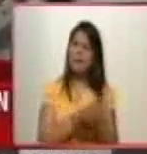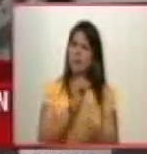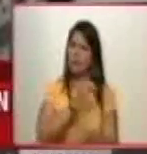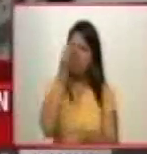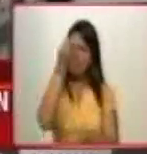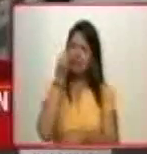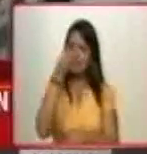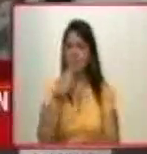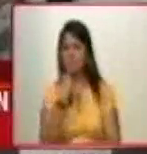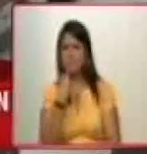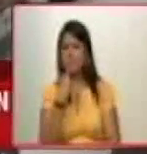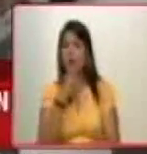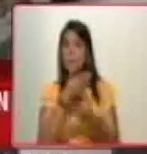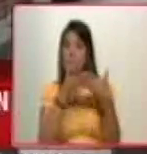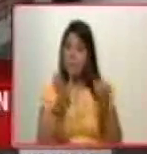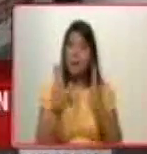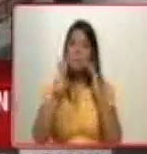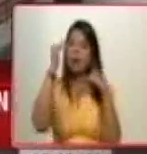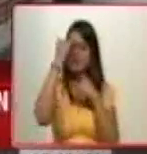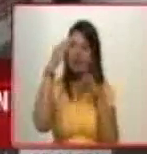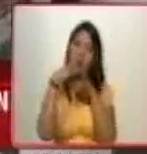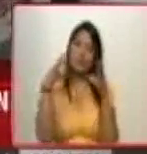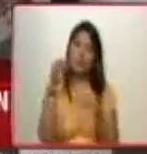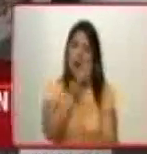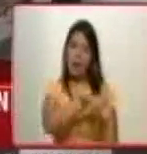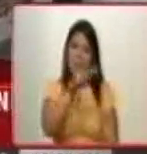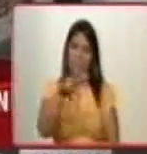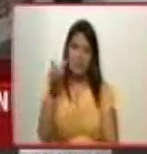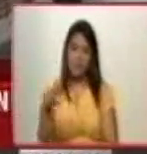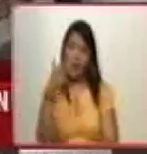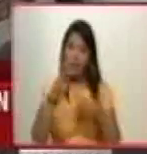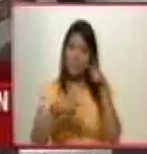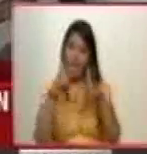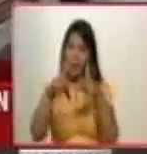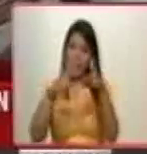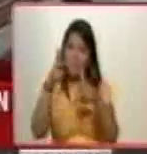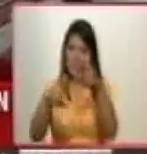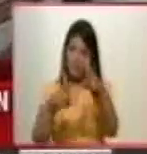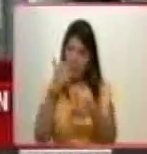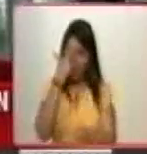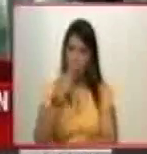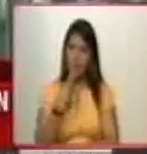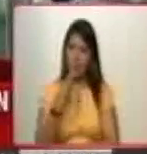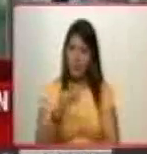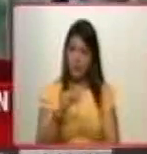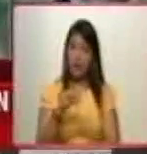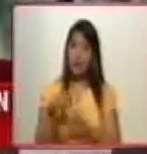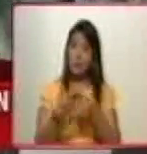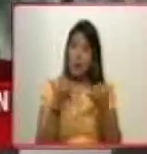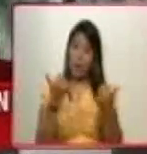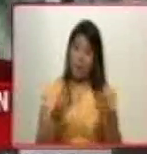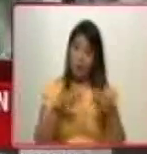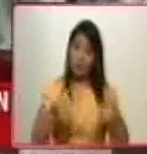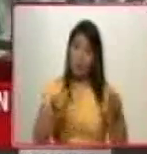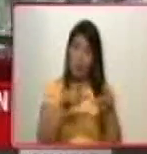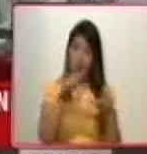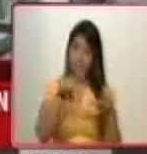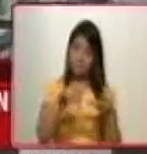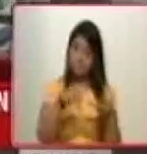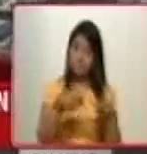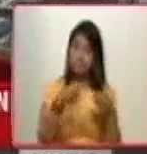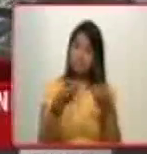plan original para atender a los sectores populares del metro de Los Teques. Con esta estación estamos